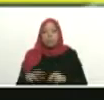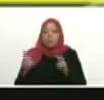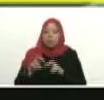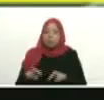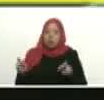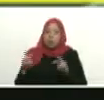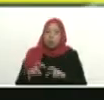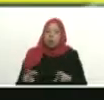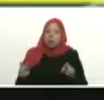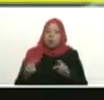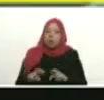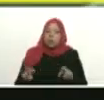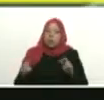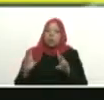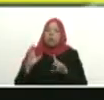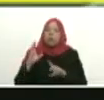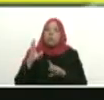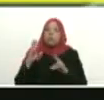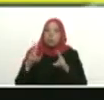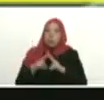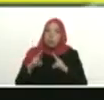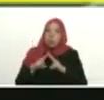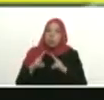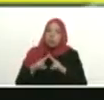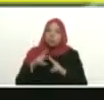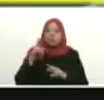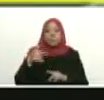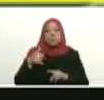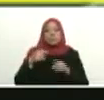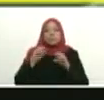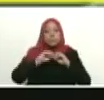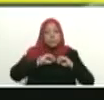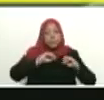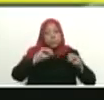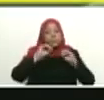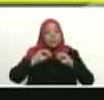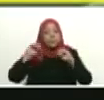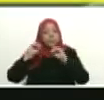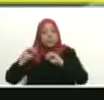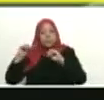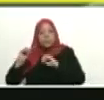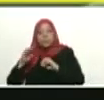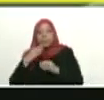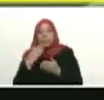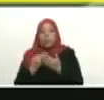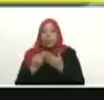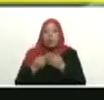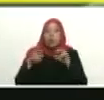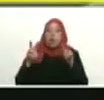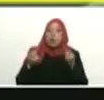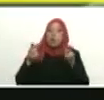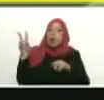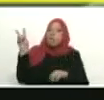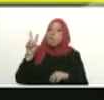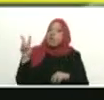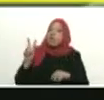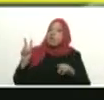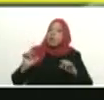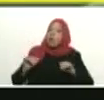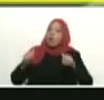investigar, conocer y divulgar ampliamente la nueva Venezuela que van